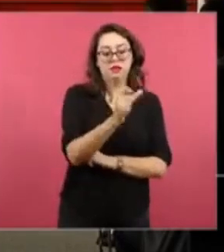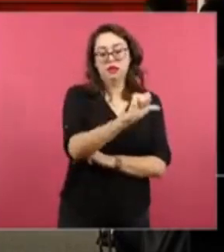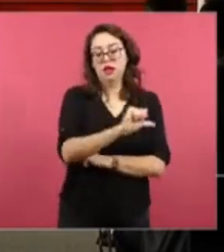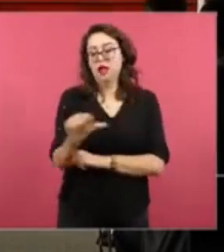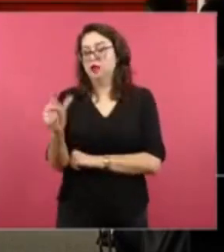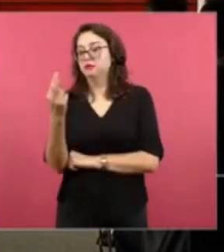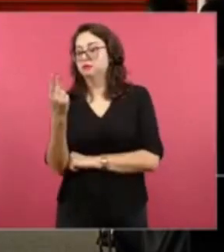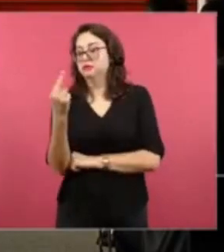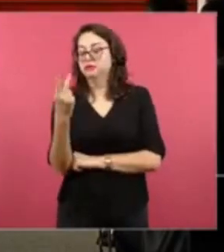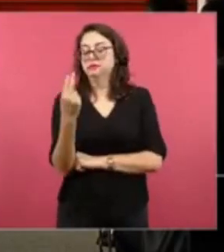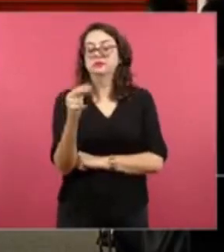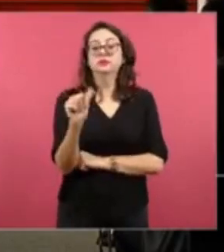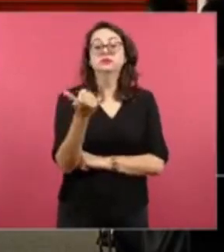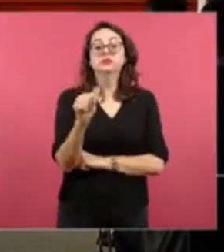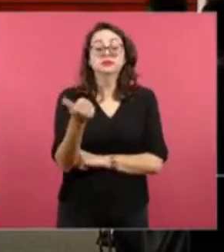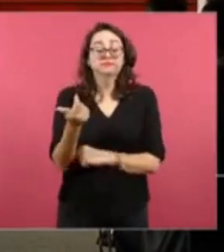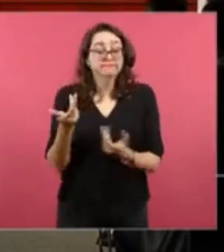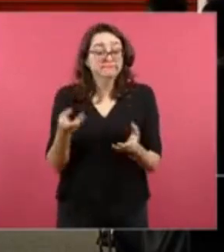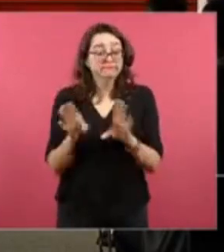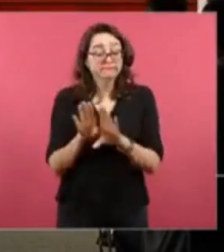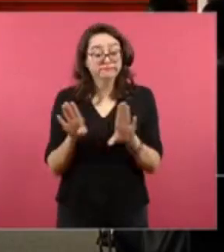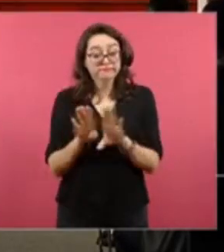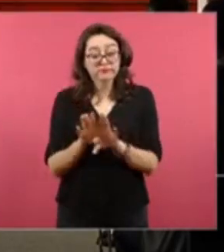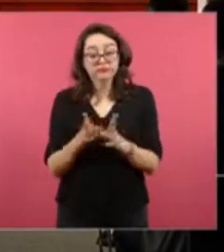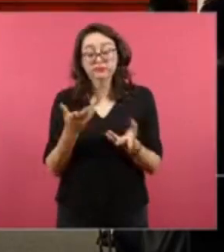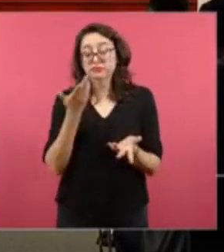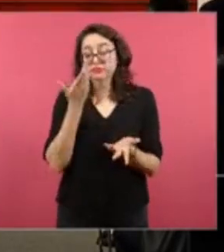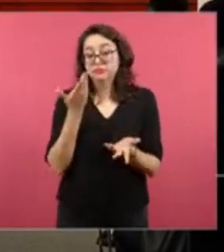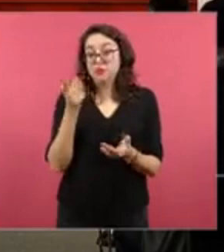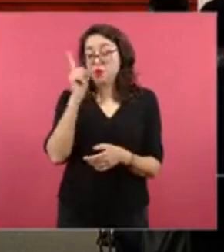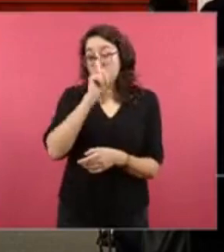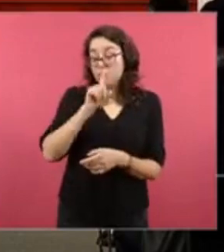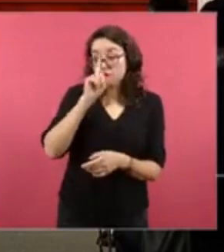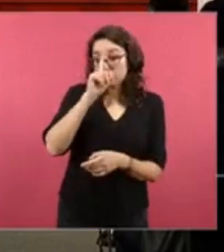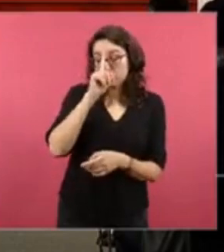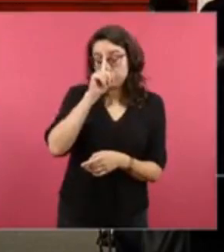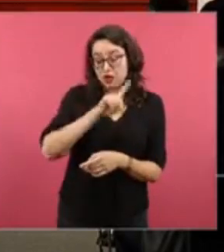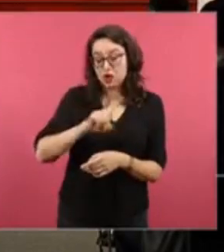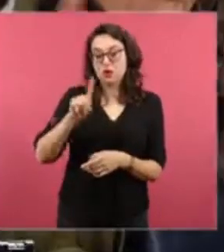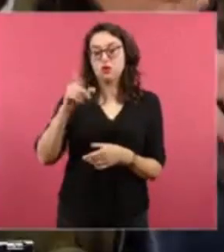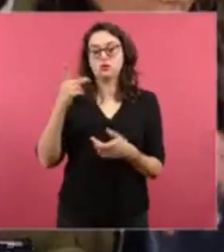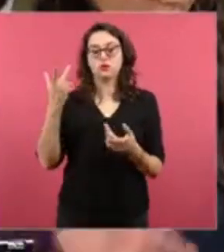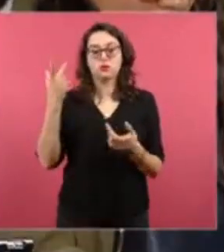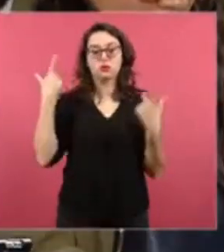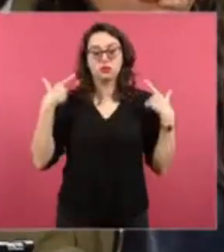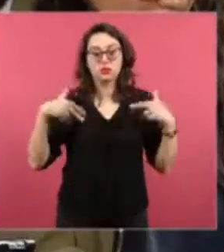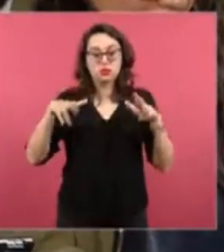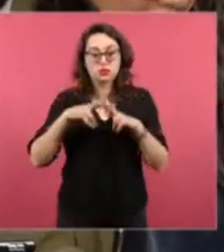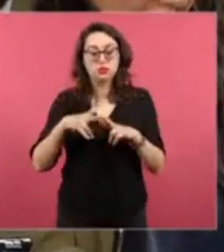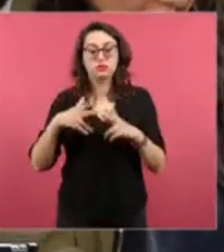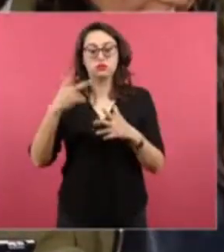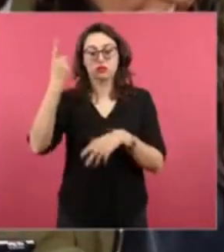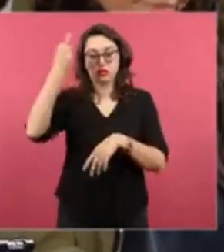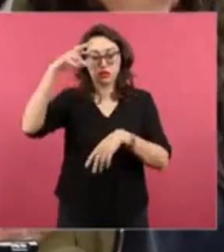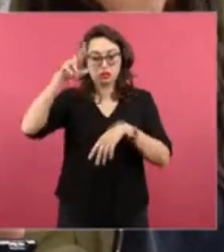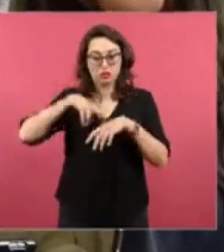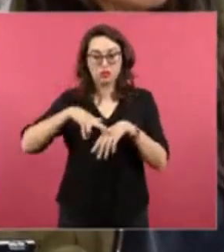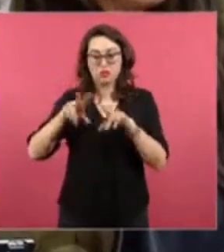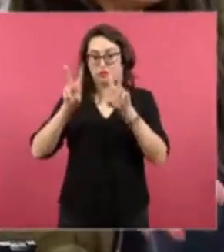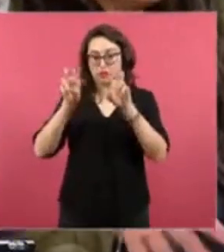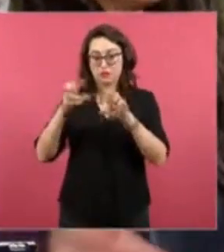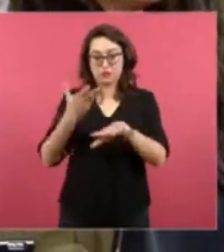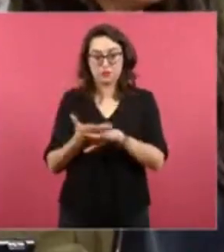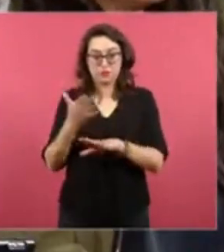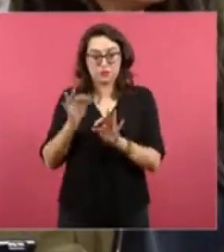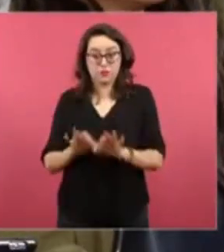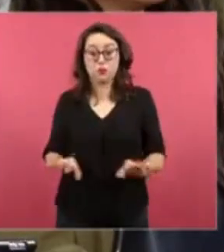agosto? Si habrá también una orientación a profesores y directores sobre este tema tan importante de los materiales educativos,